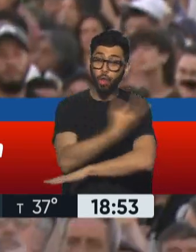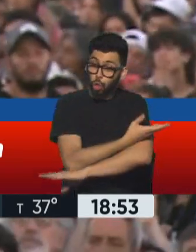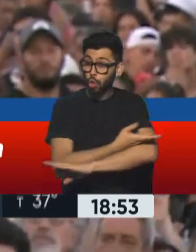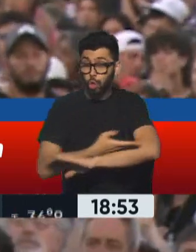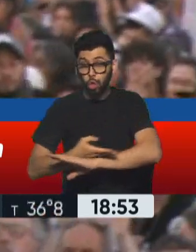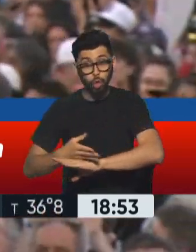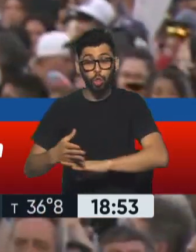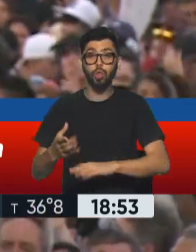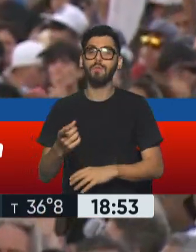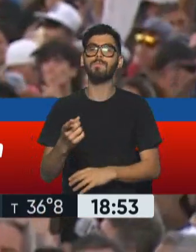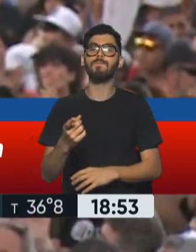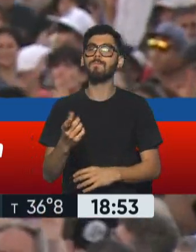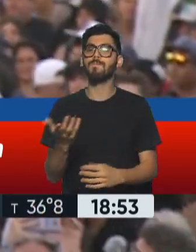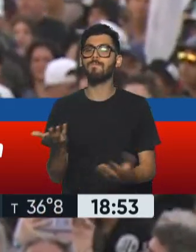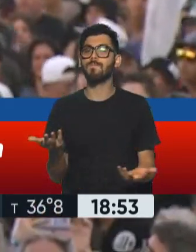hablando,